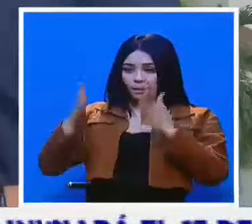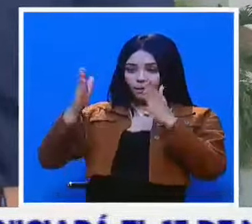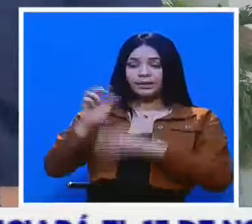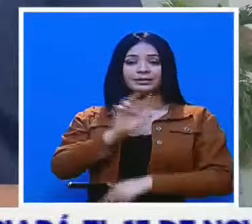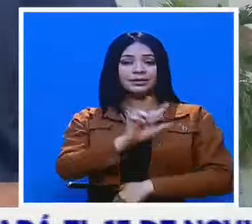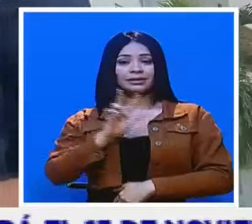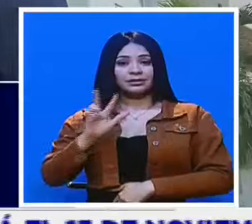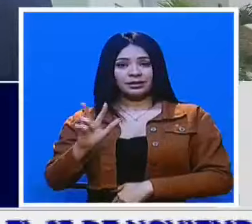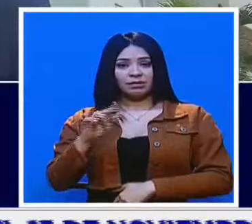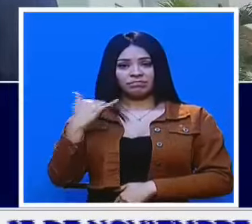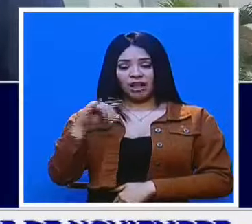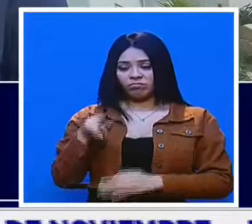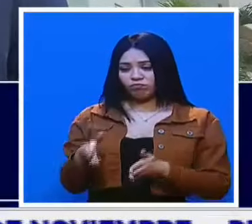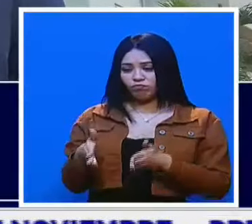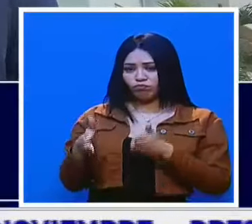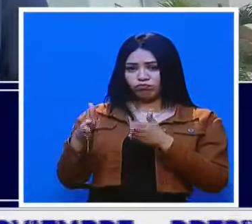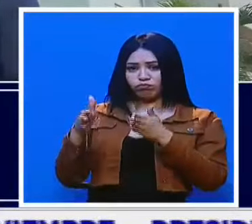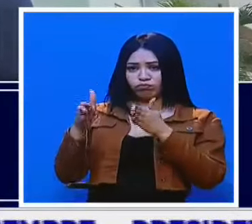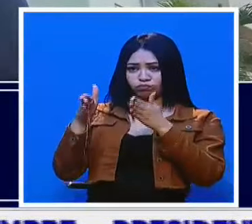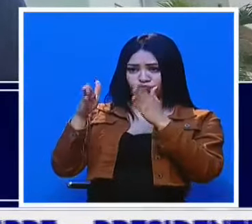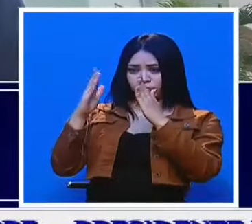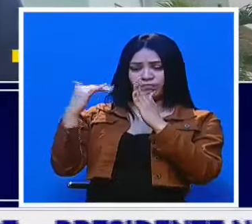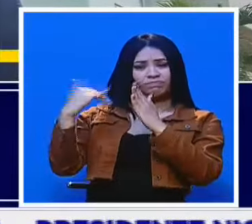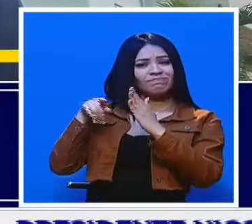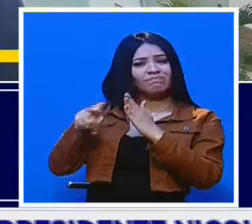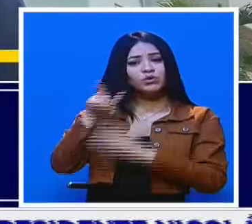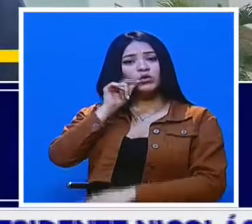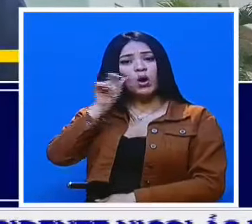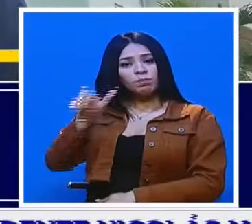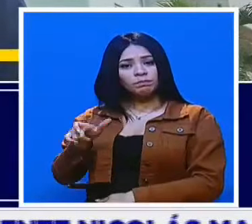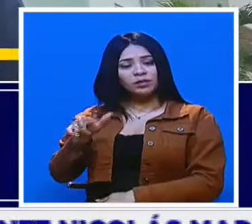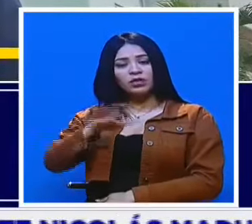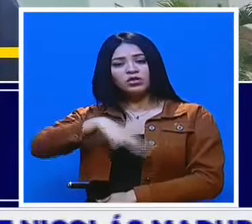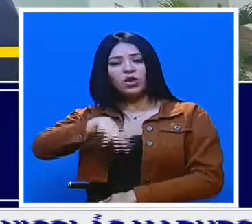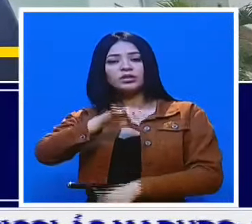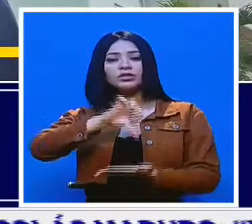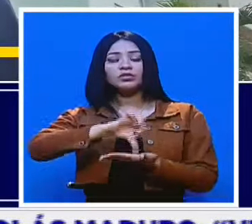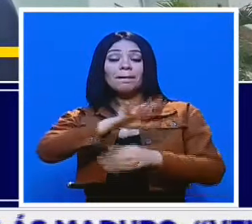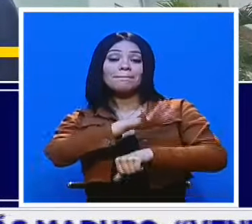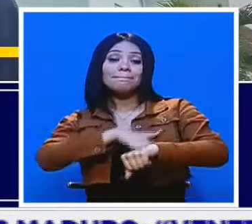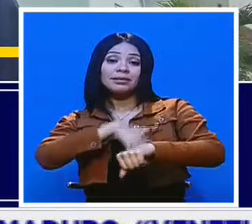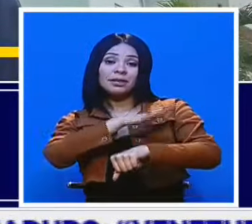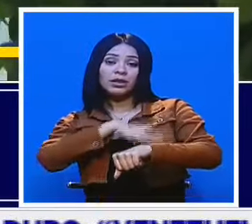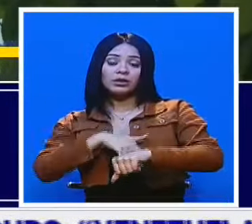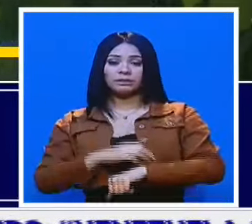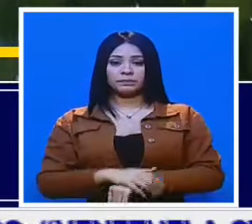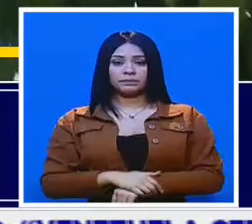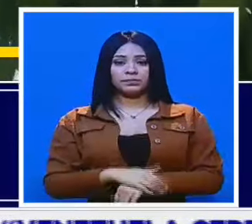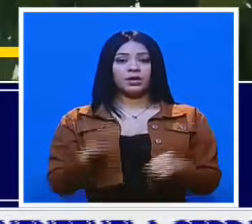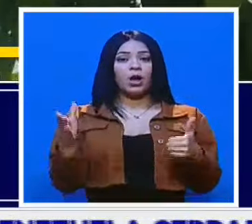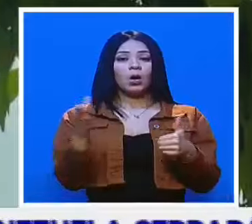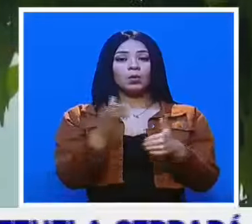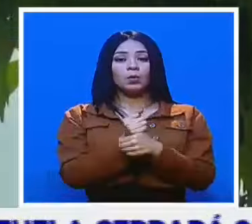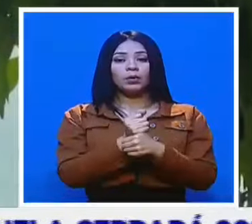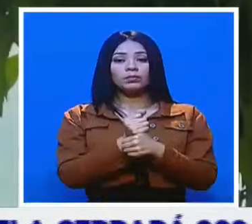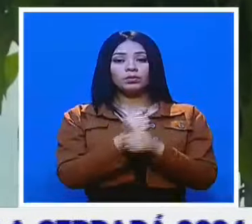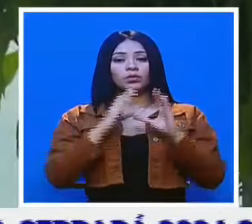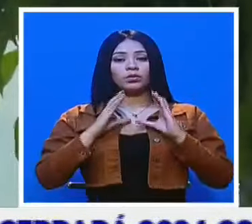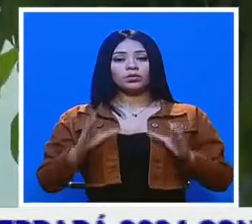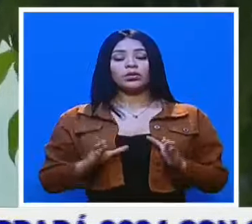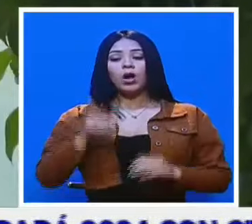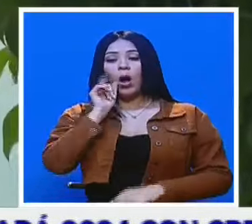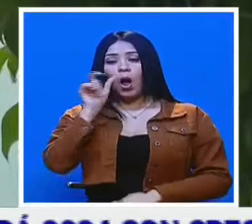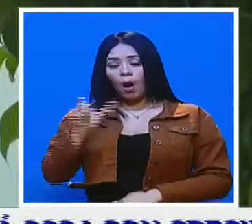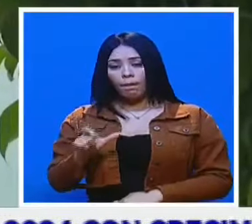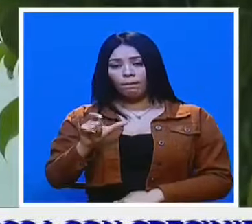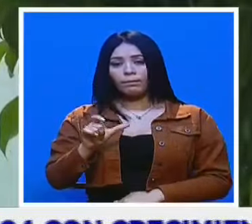del edificio Clarines, en el conjunto residencial Neverí de la ciudad de Barcelona, donde encontraron el cuerpo sin vida de Claudio Guillén,